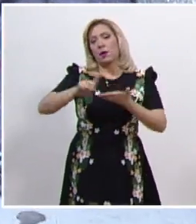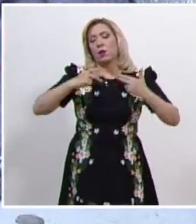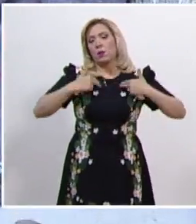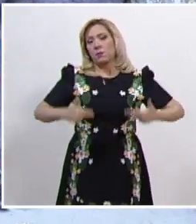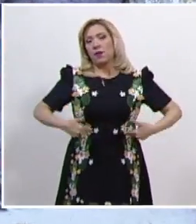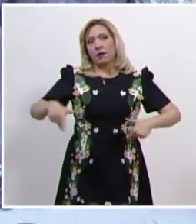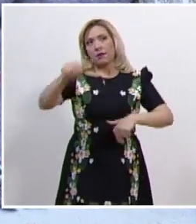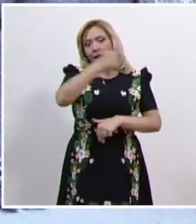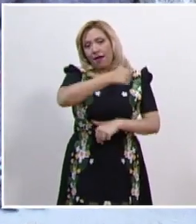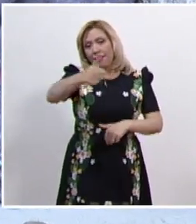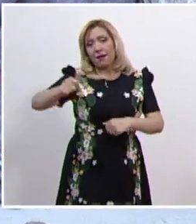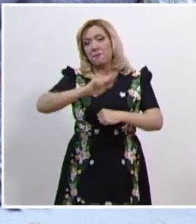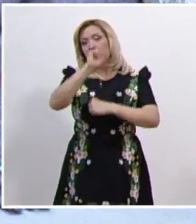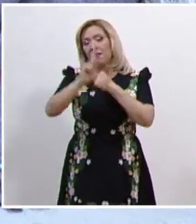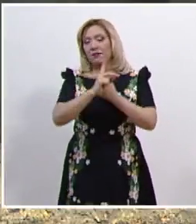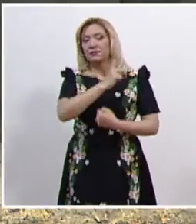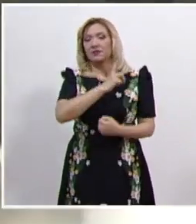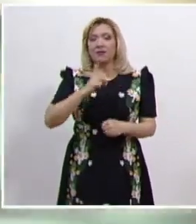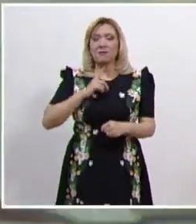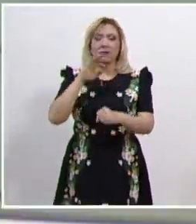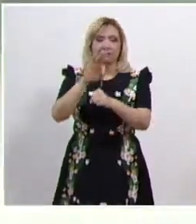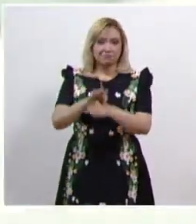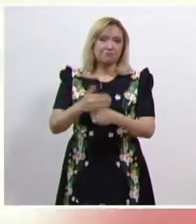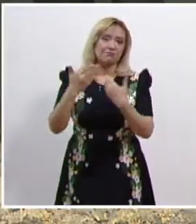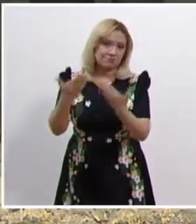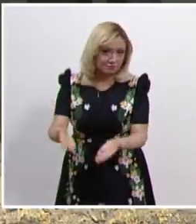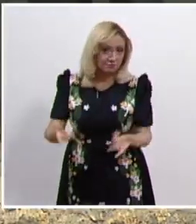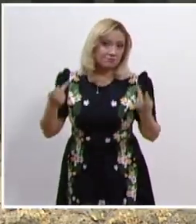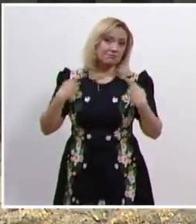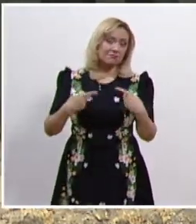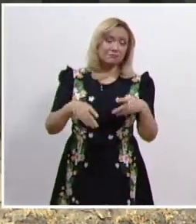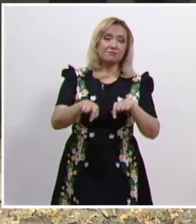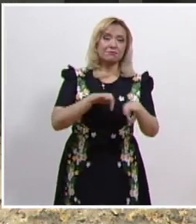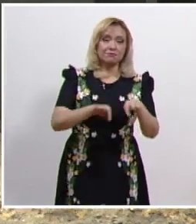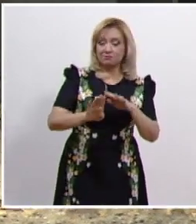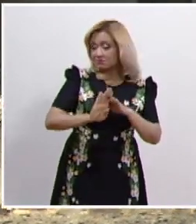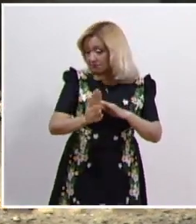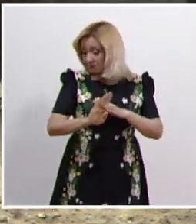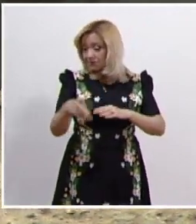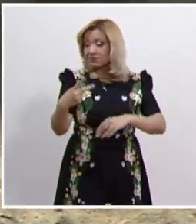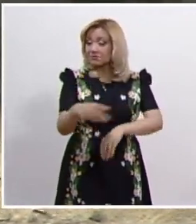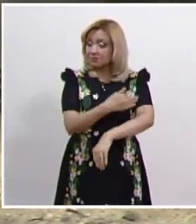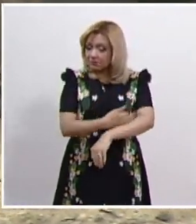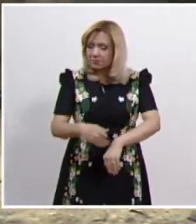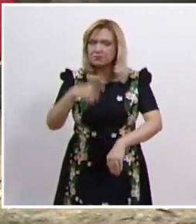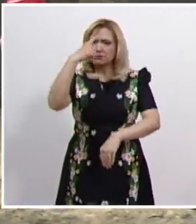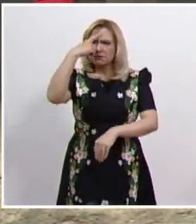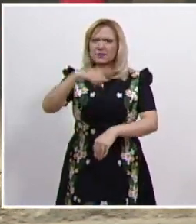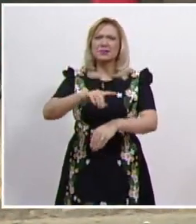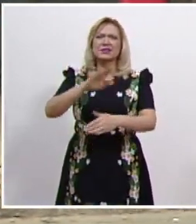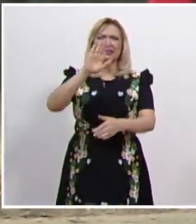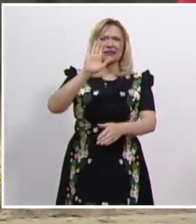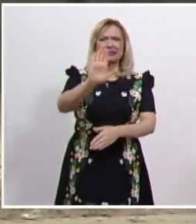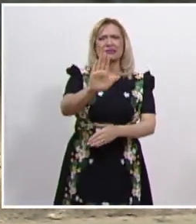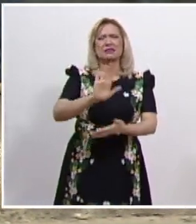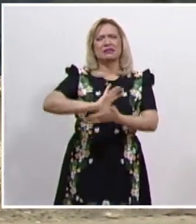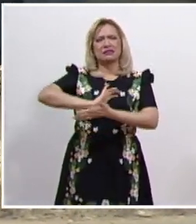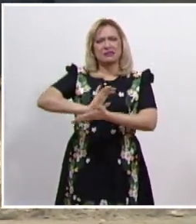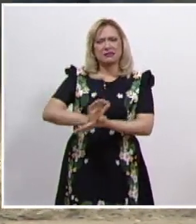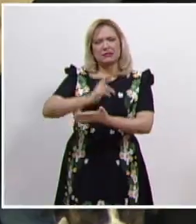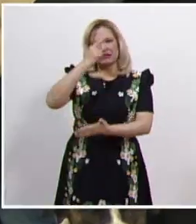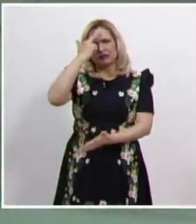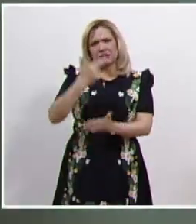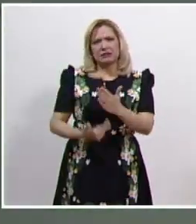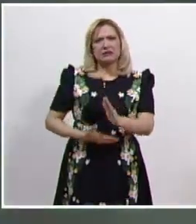estados deben proteger y garantizar a las personas trabajadoras migrantes y sus familias a fin de erradicar la discriminación y vulnerabilidad que